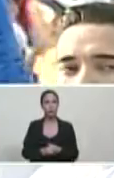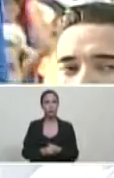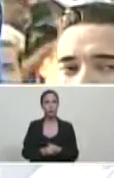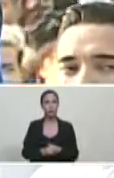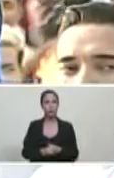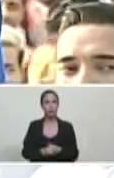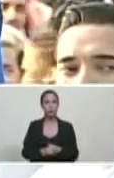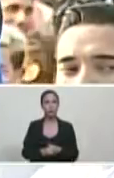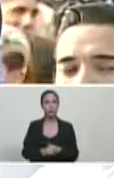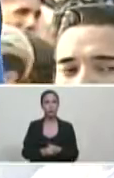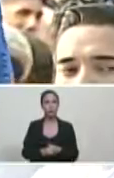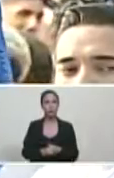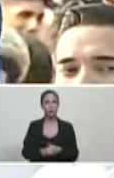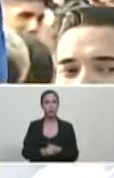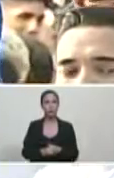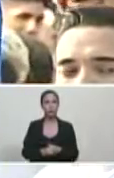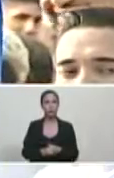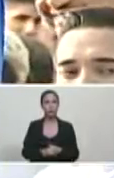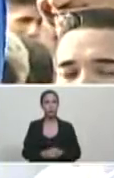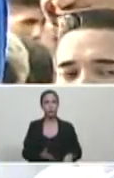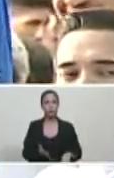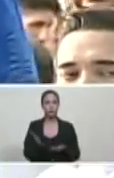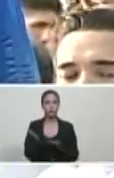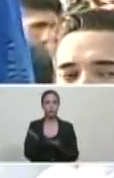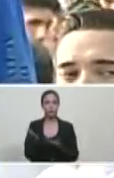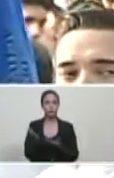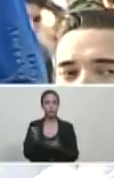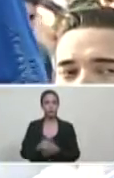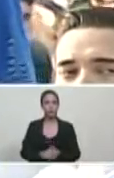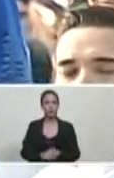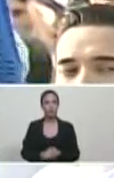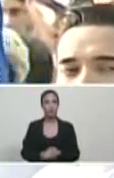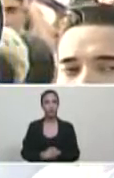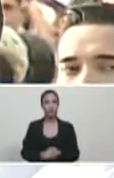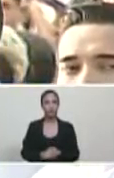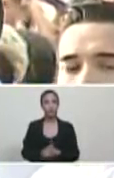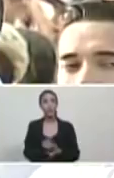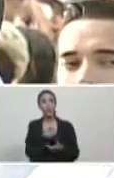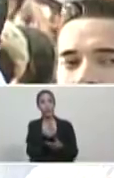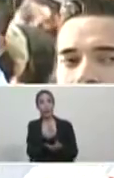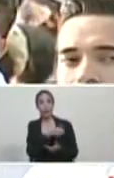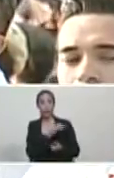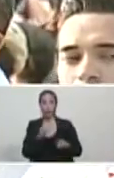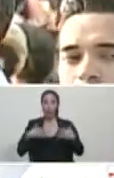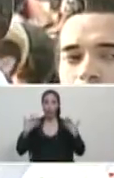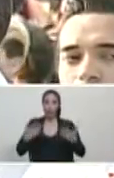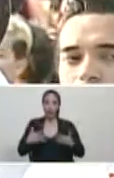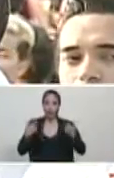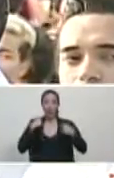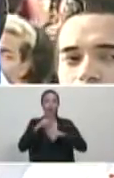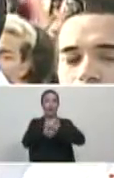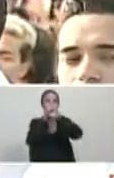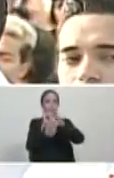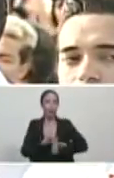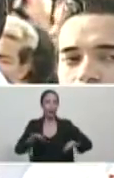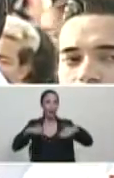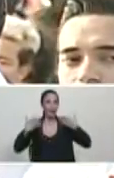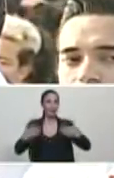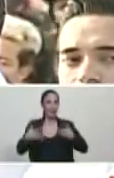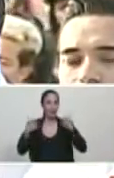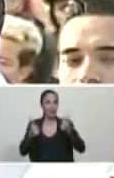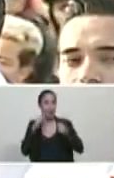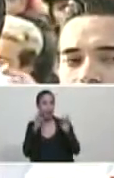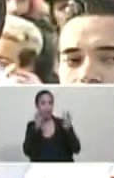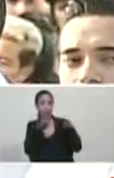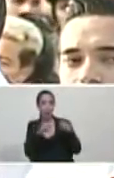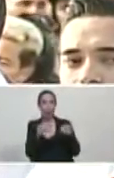del Movimiento por la Paz y la Vida al día de hoy. Eso nosotros nos llena de alegría porque hemos visto que nuestros